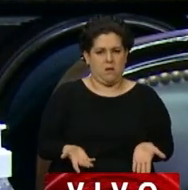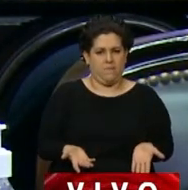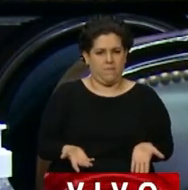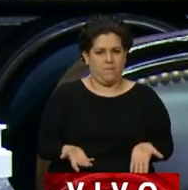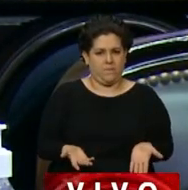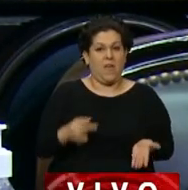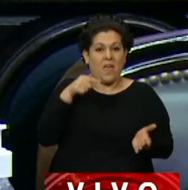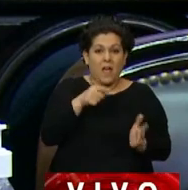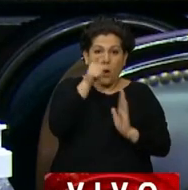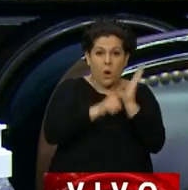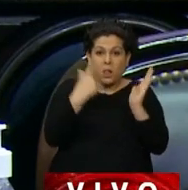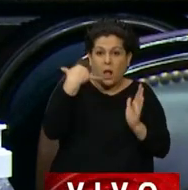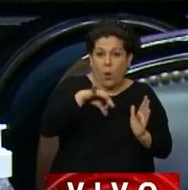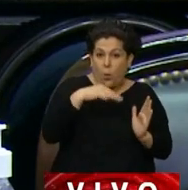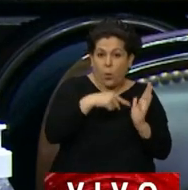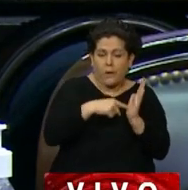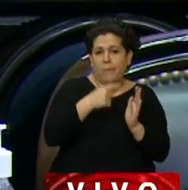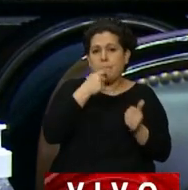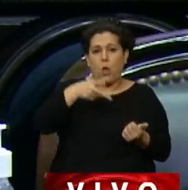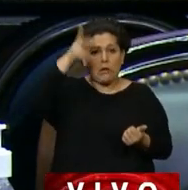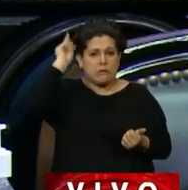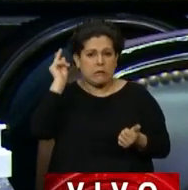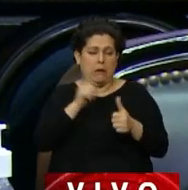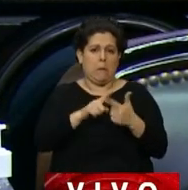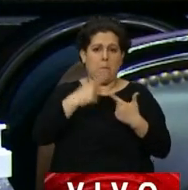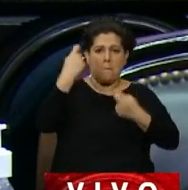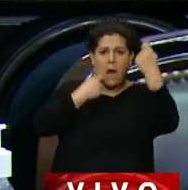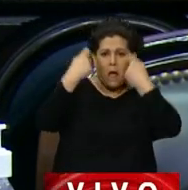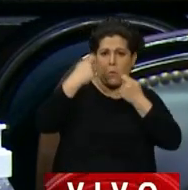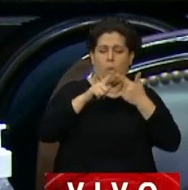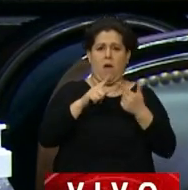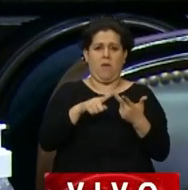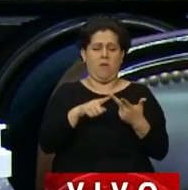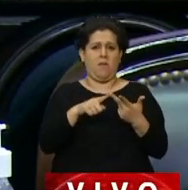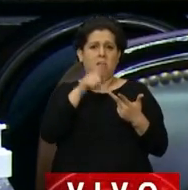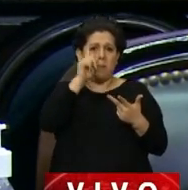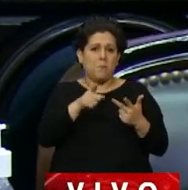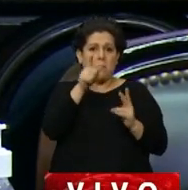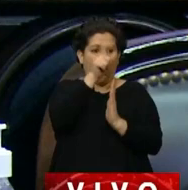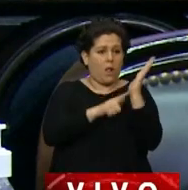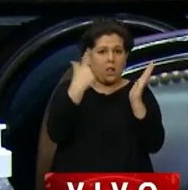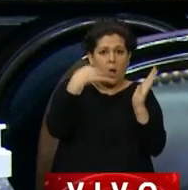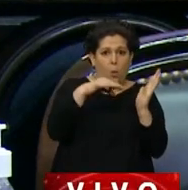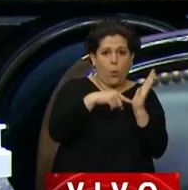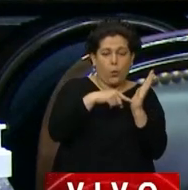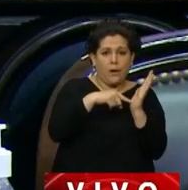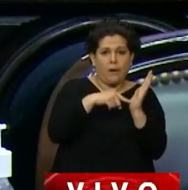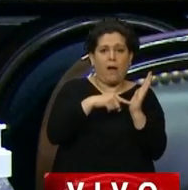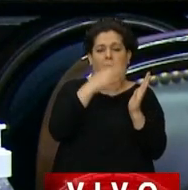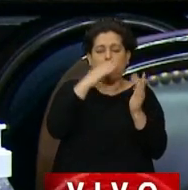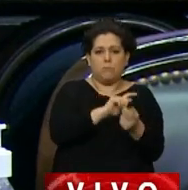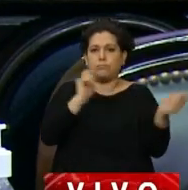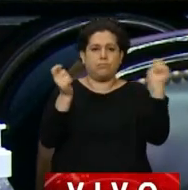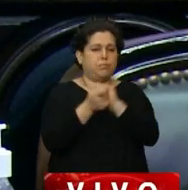sistema es utilizado por Chile, por Paraguay, que mutó de la boleta única de papel a la boleta única